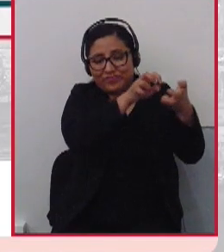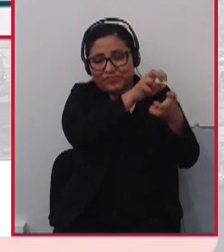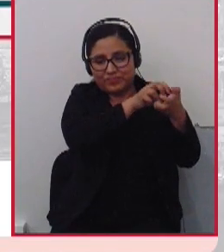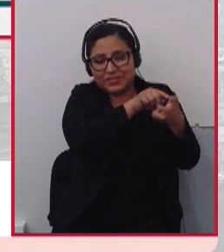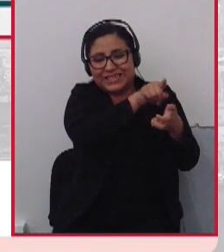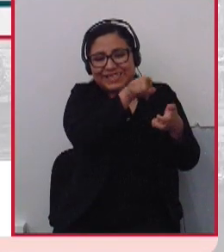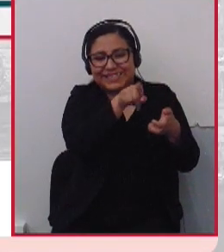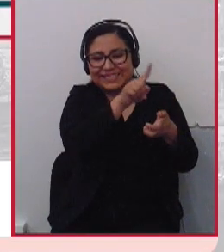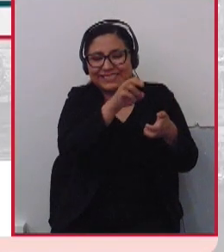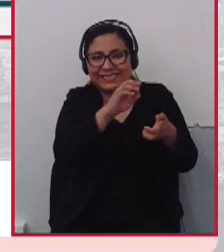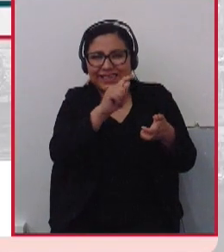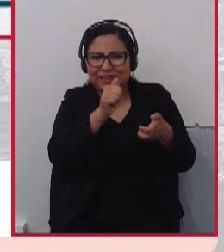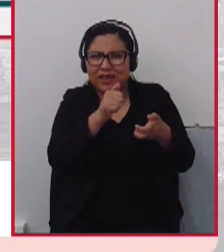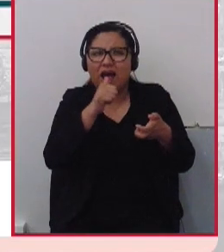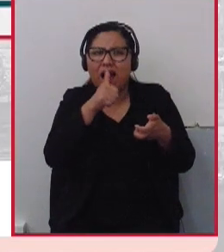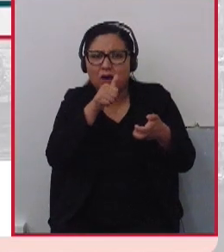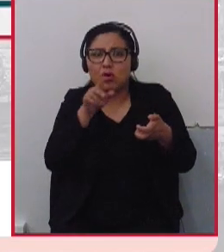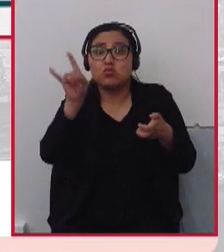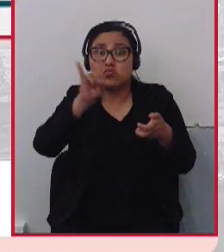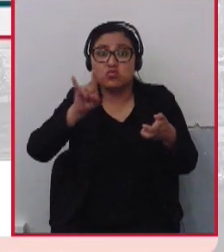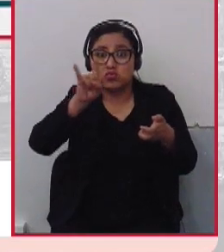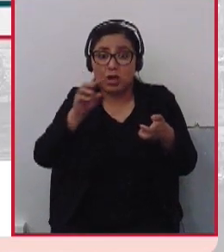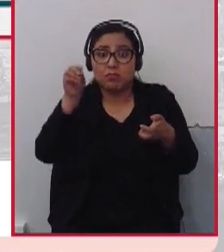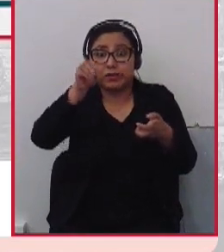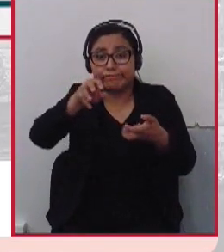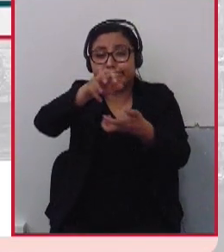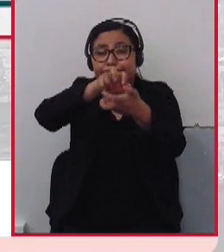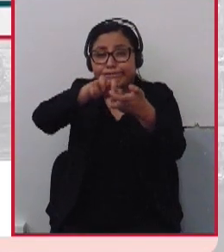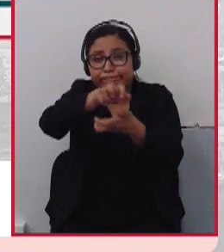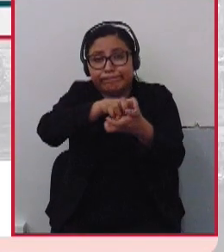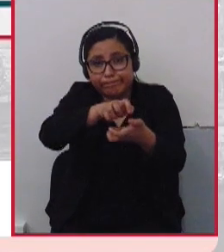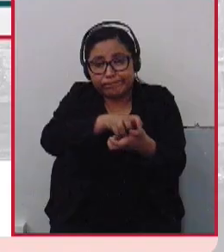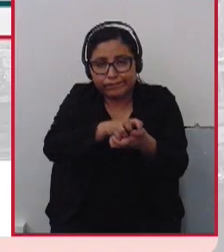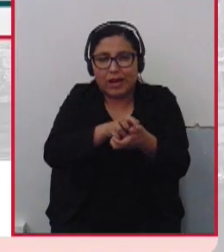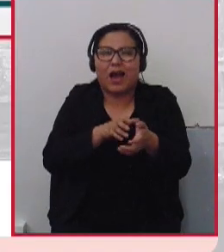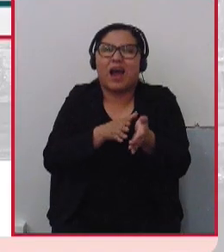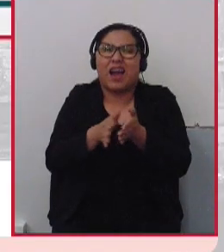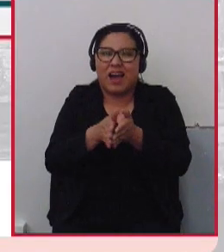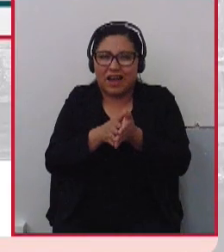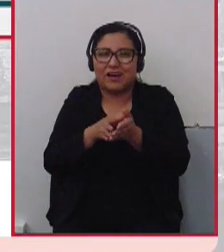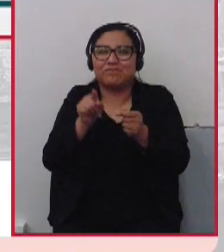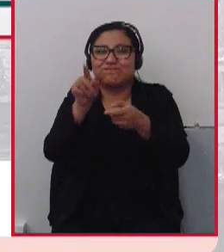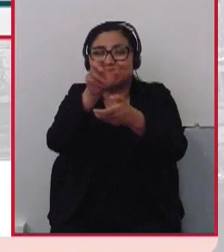settlers. Parte del agua que usamos para el proceso, aprovechamos y la